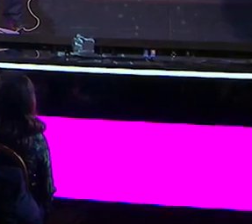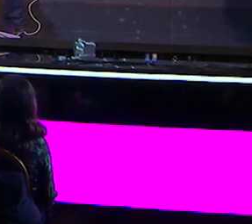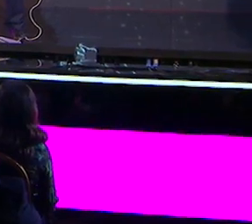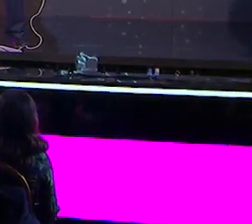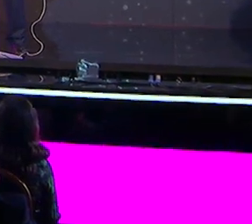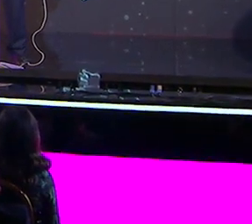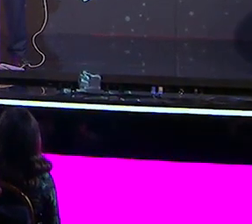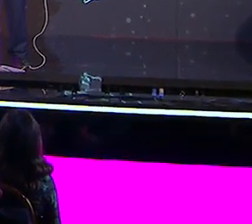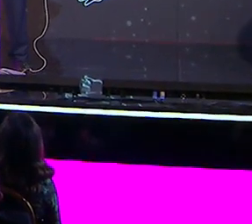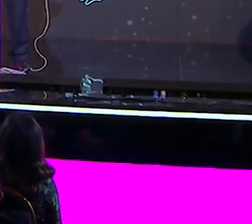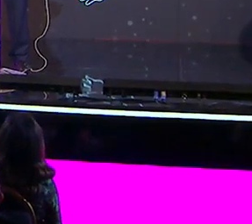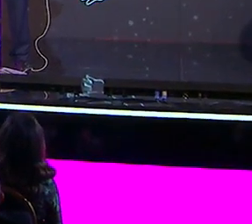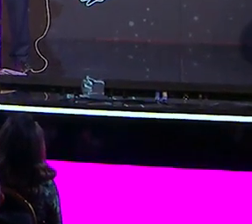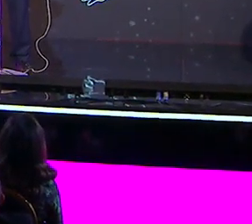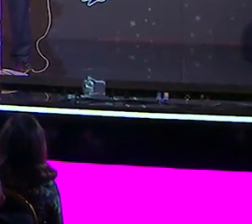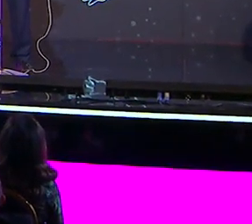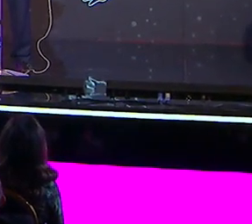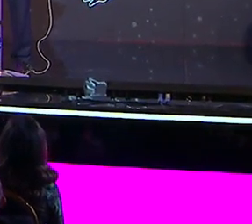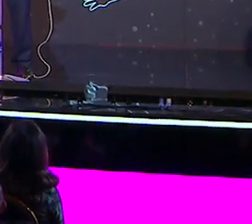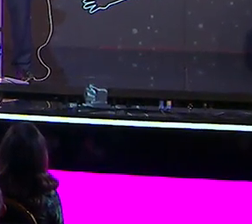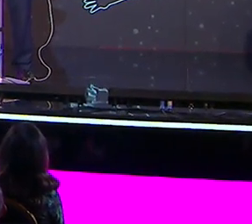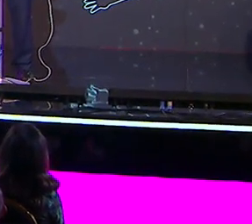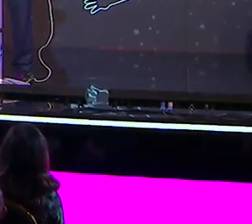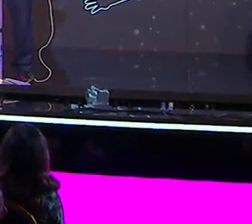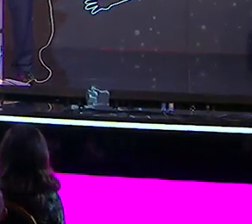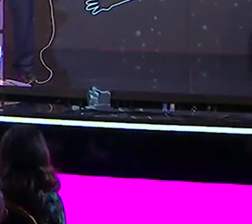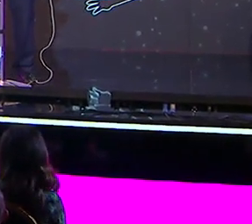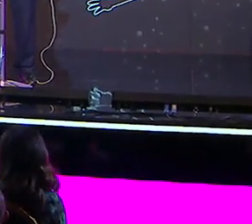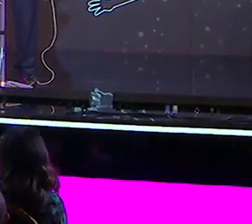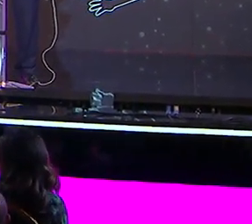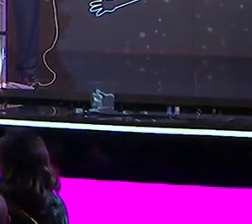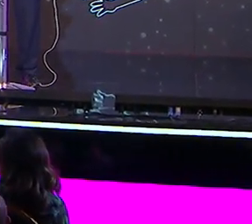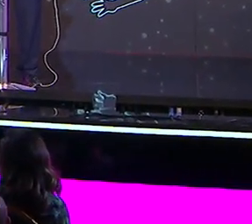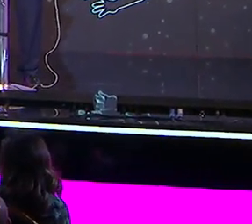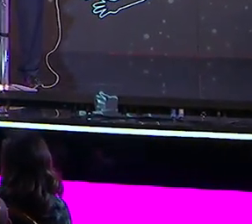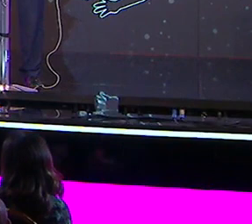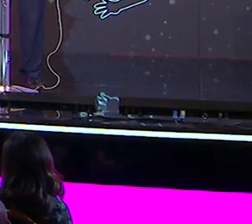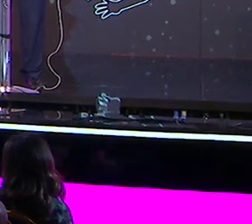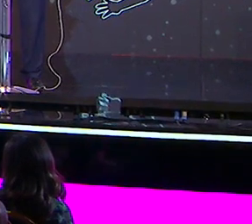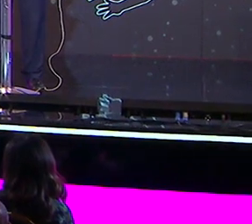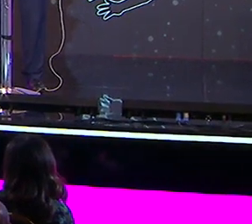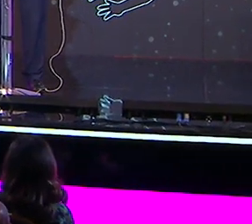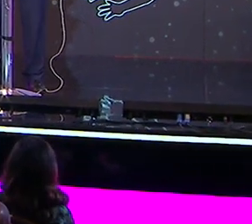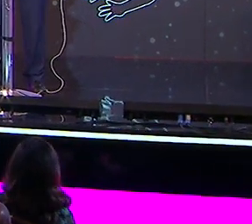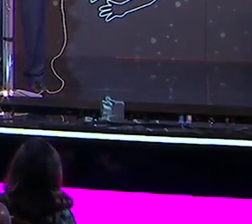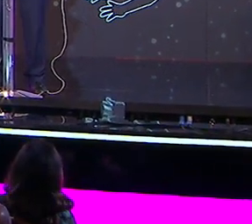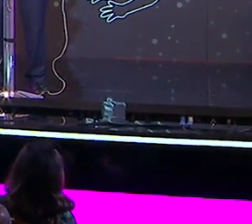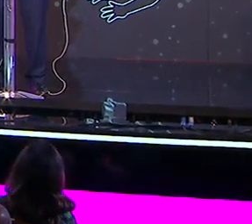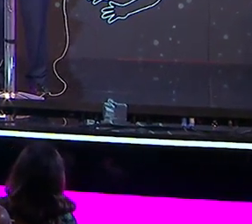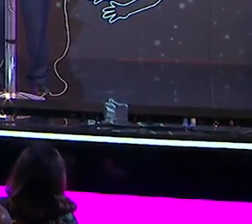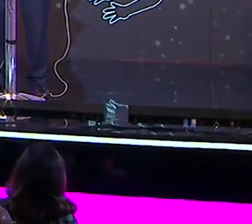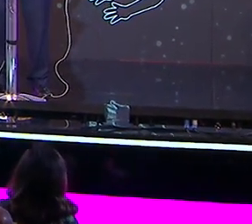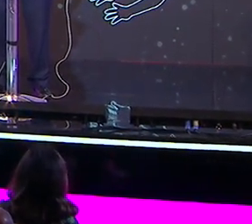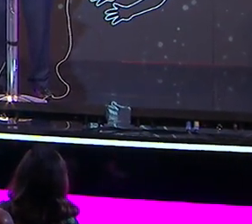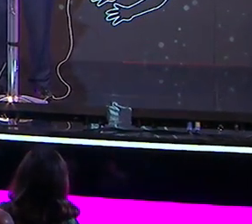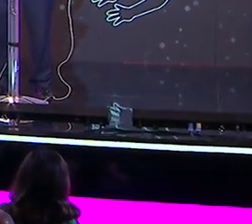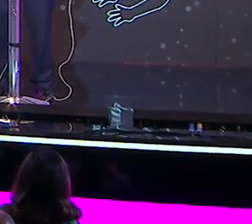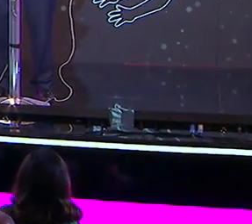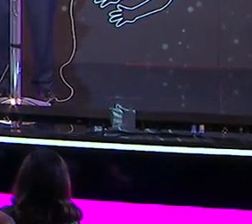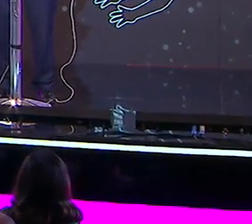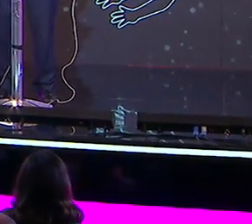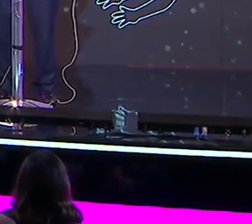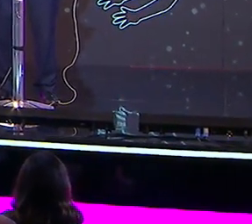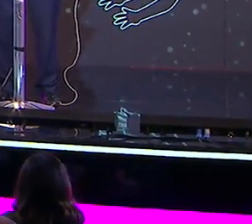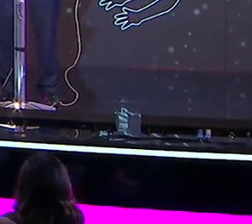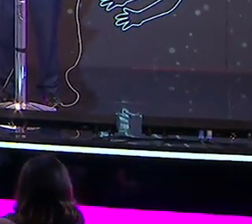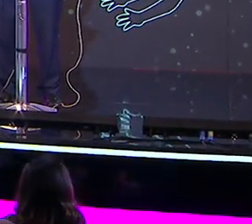una conferencia llamada La especie que nos quisiéramos ser, no me puedo restringir de mencionarlo. Y con el ejemplo de una pareja